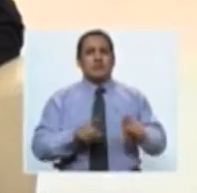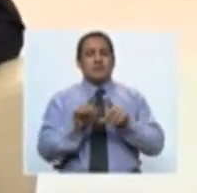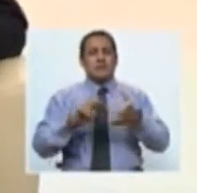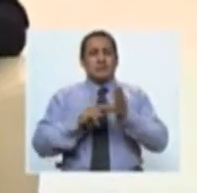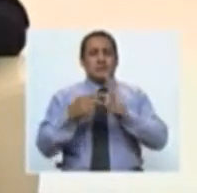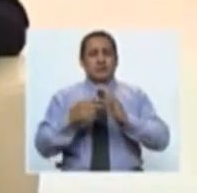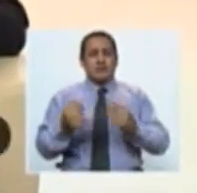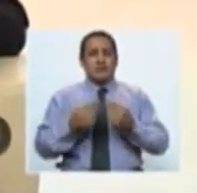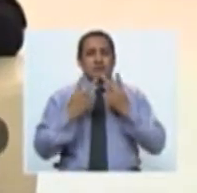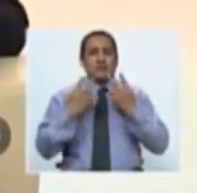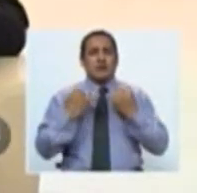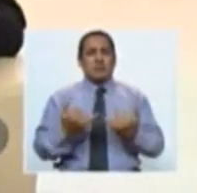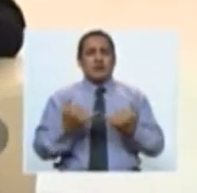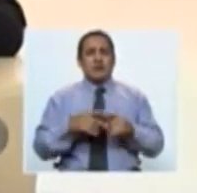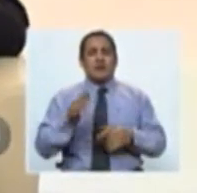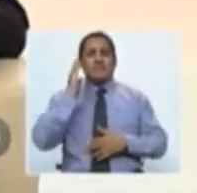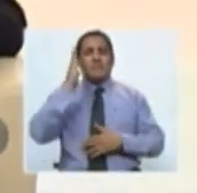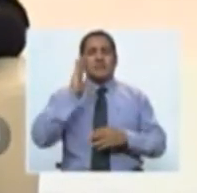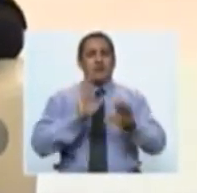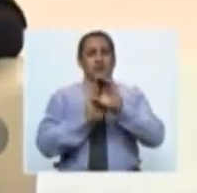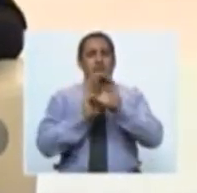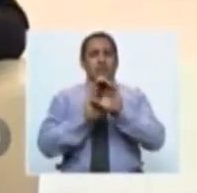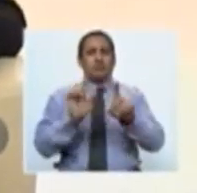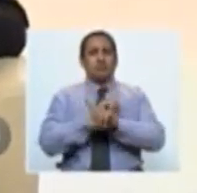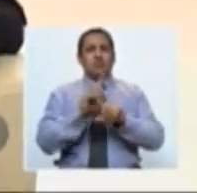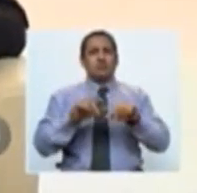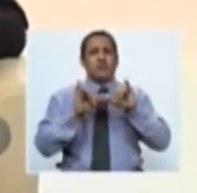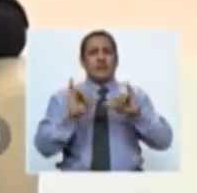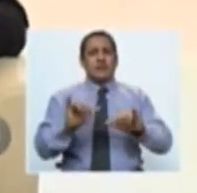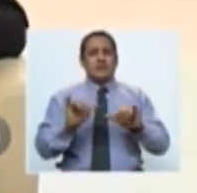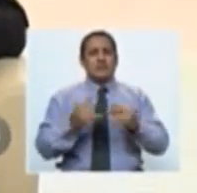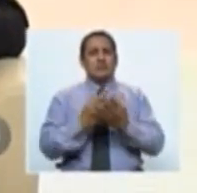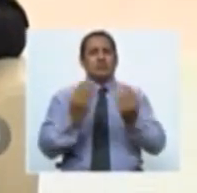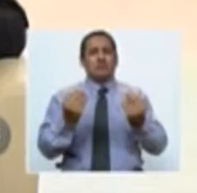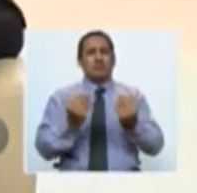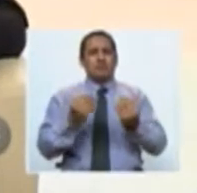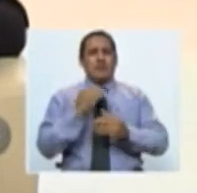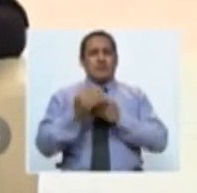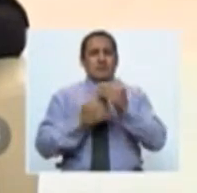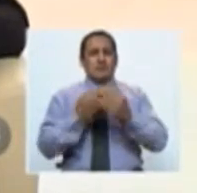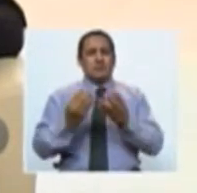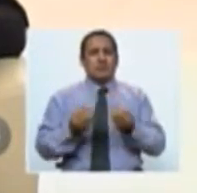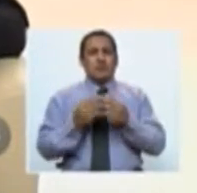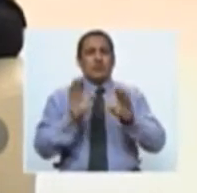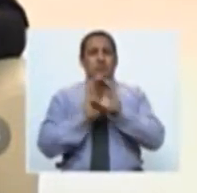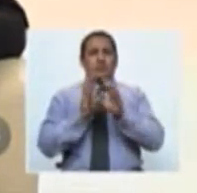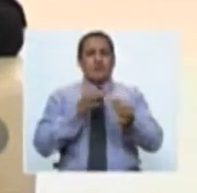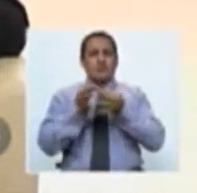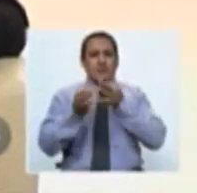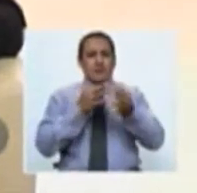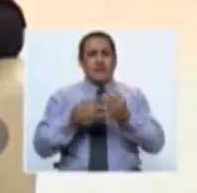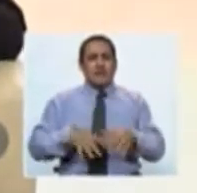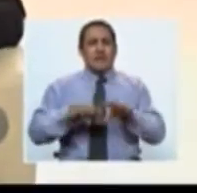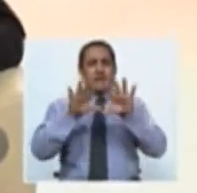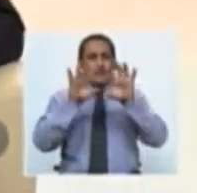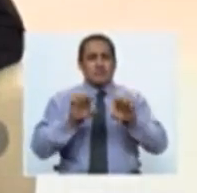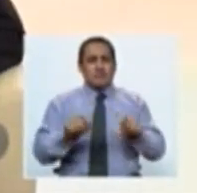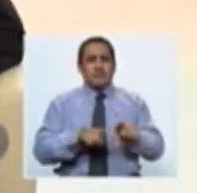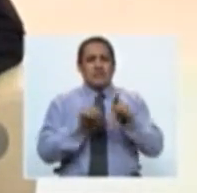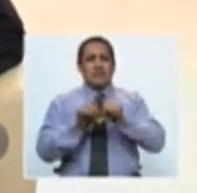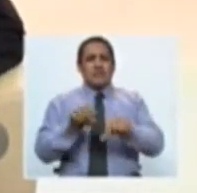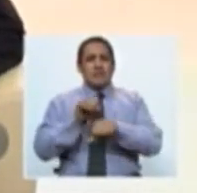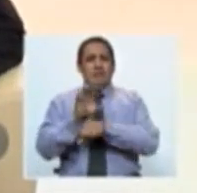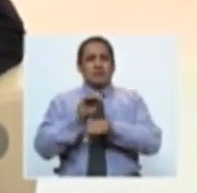Que implica que lo que dice la Constitución no se queda en pura letra, sino que se aplica, porque la Constitución habla de la evaluación, pero también